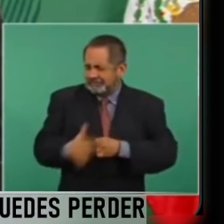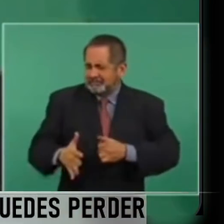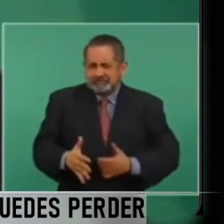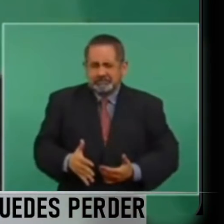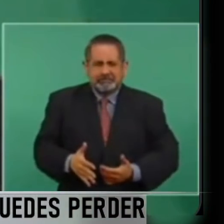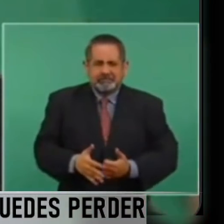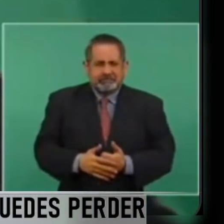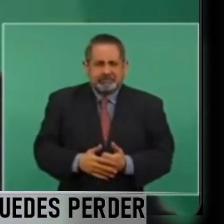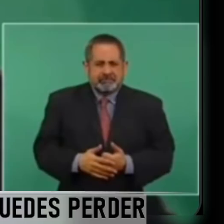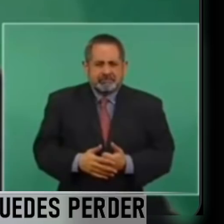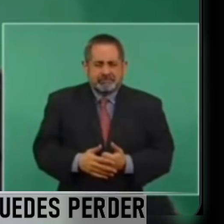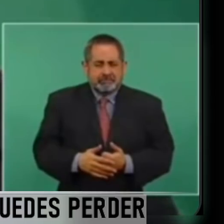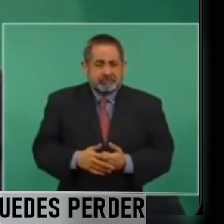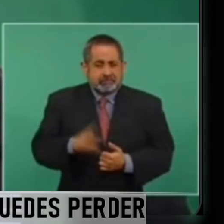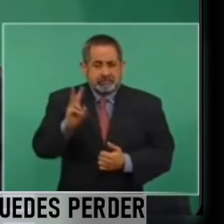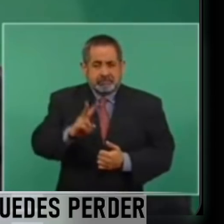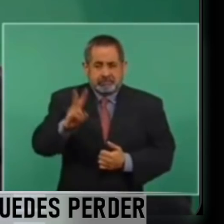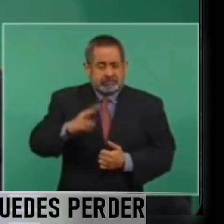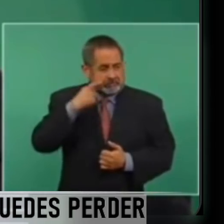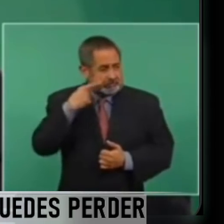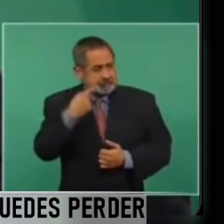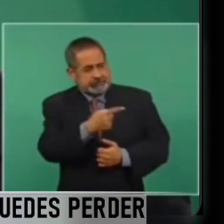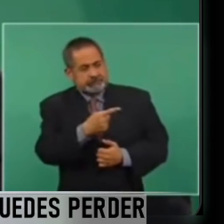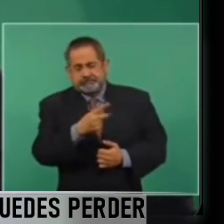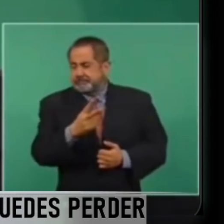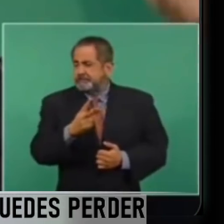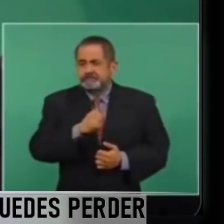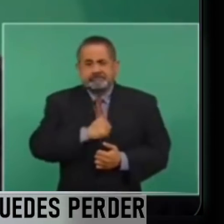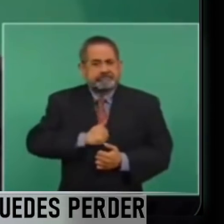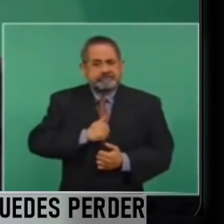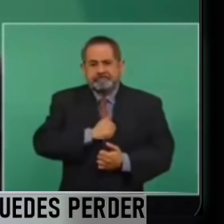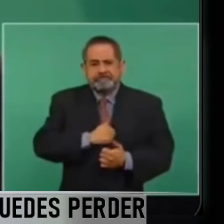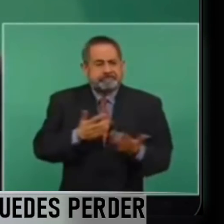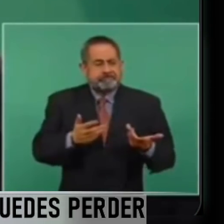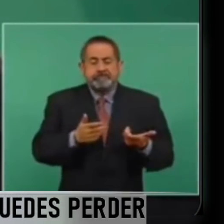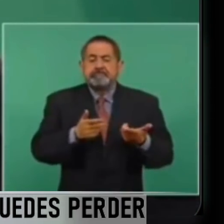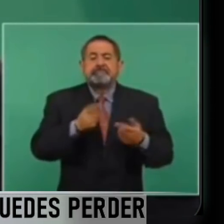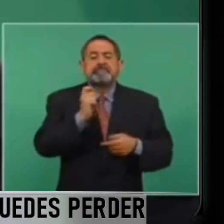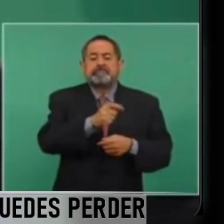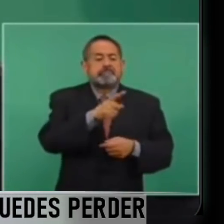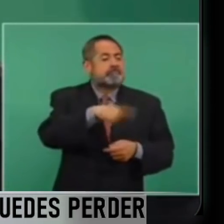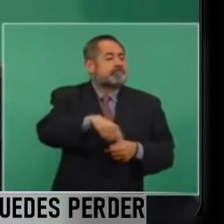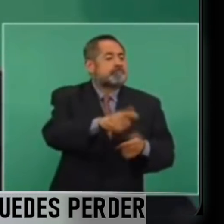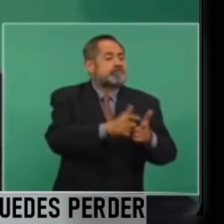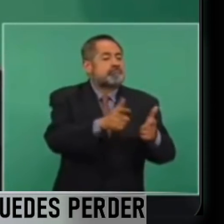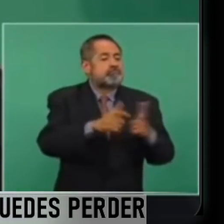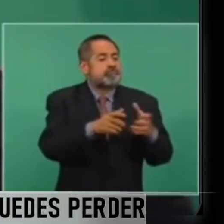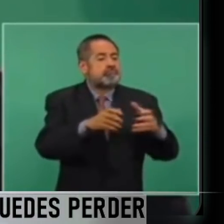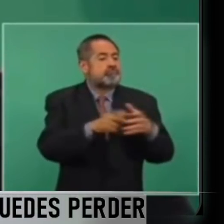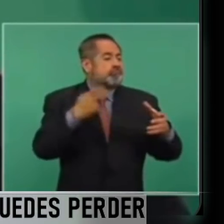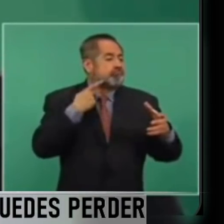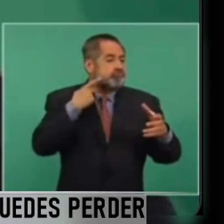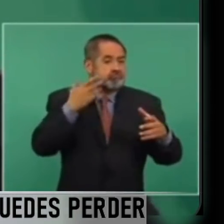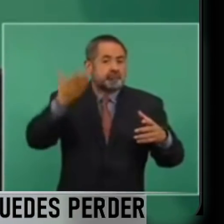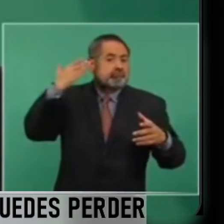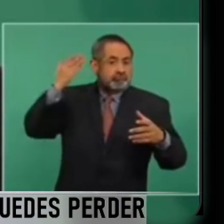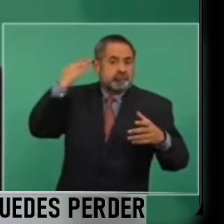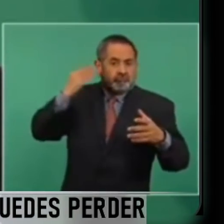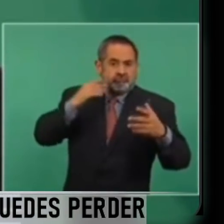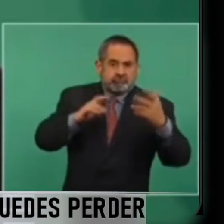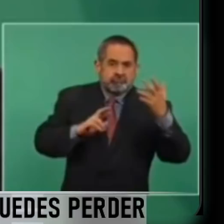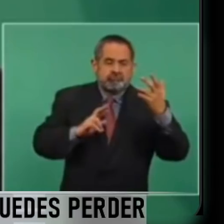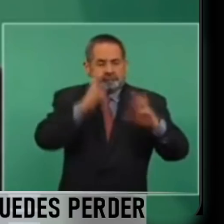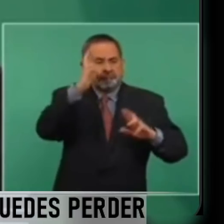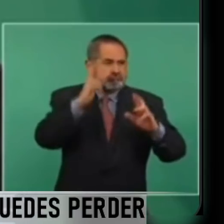es lamentable que un partido que surge de un movimiento revolucionario